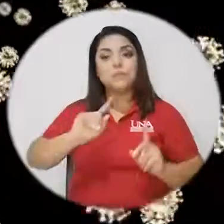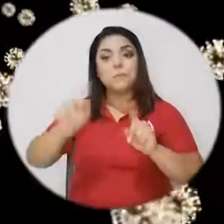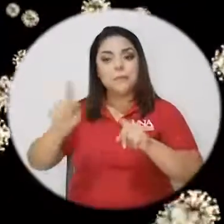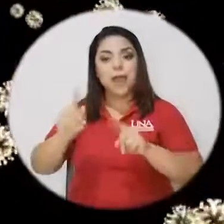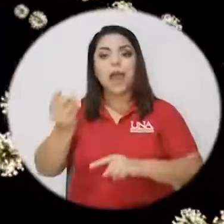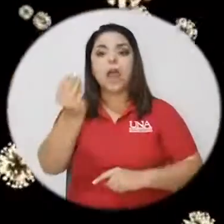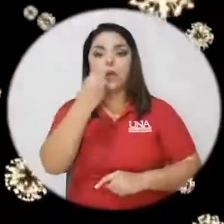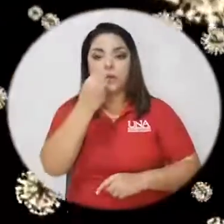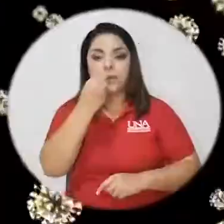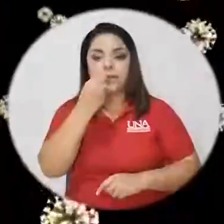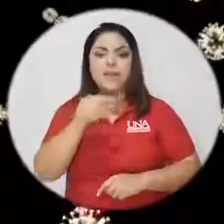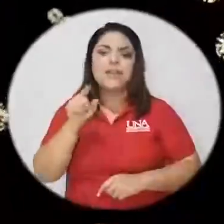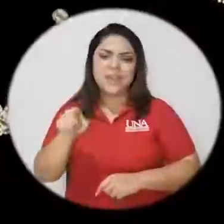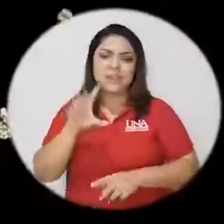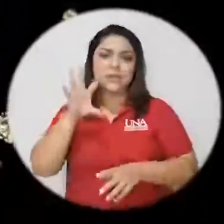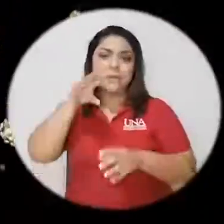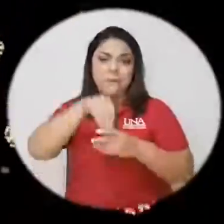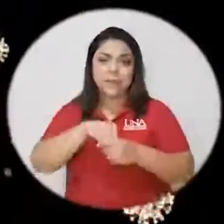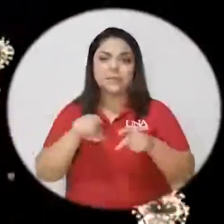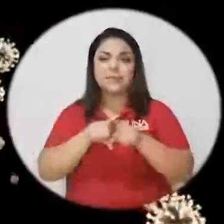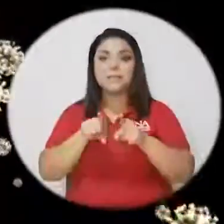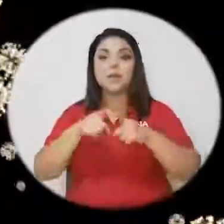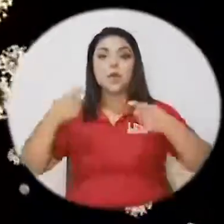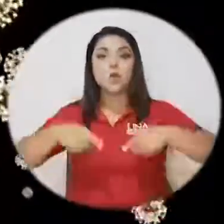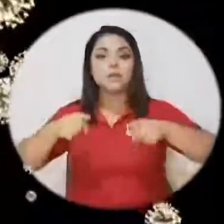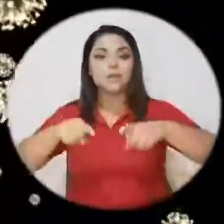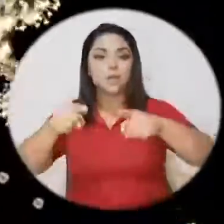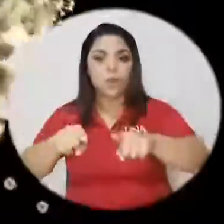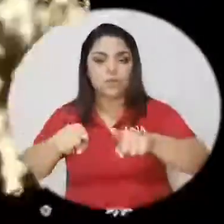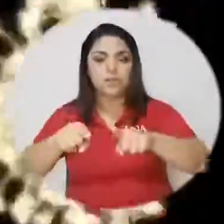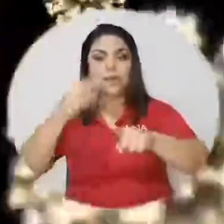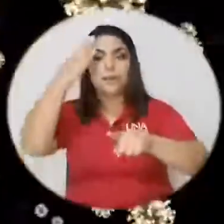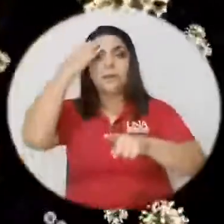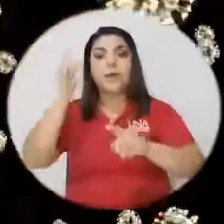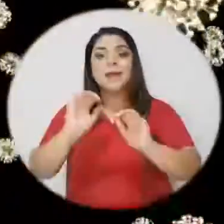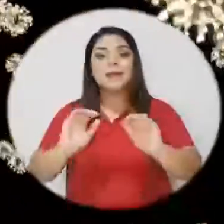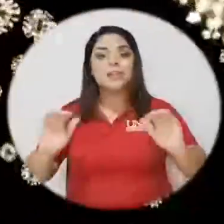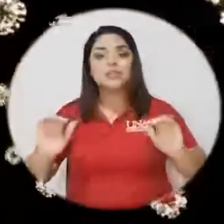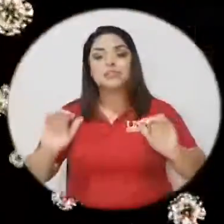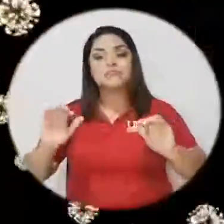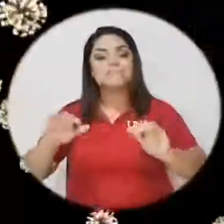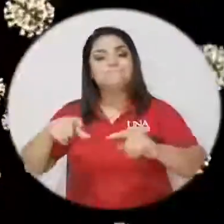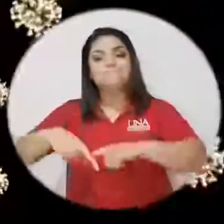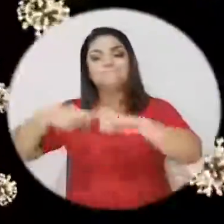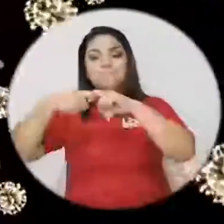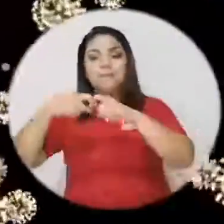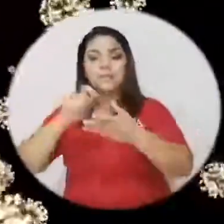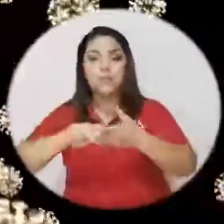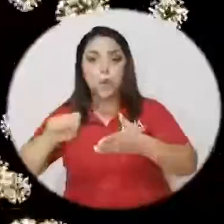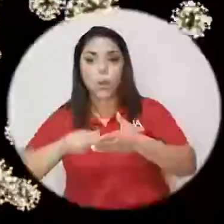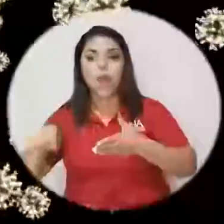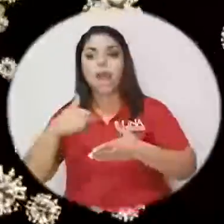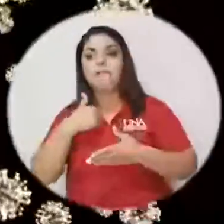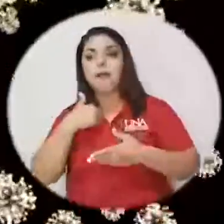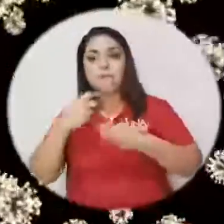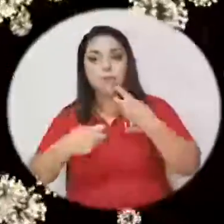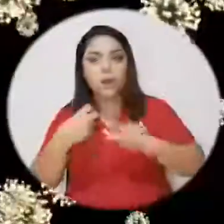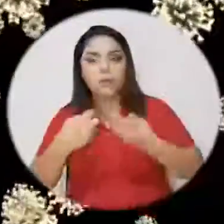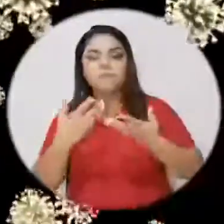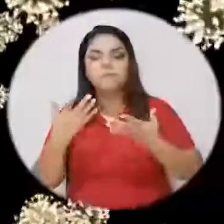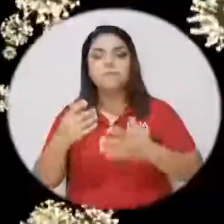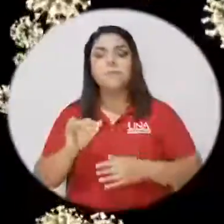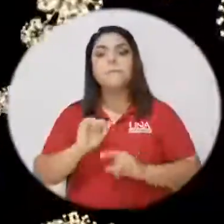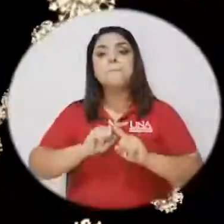consecuencias de esta epidemia, porque los niños dejaron de ir a la escuela y tenían problemas, pero bueno, en general hay